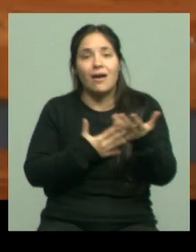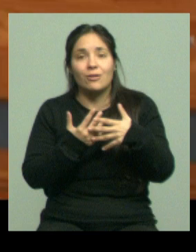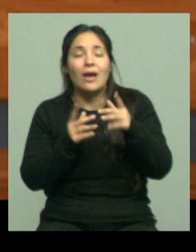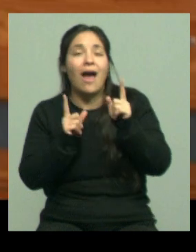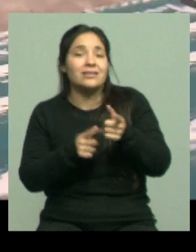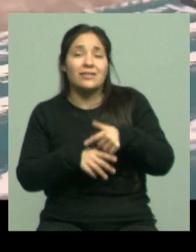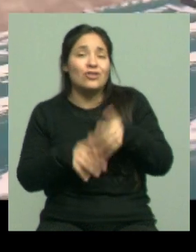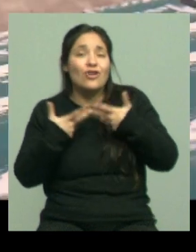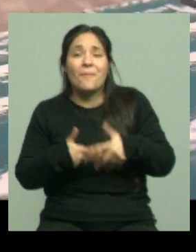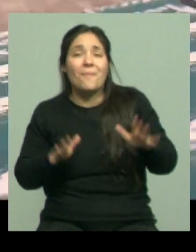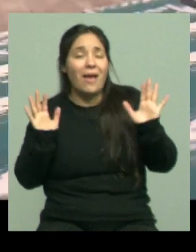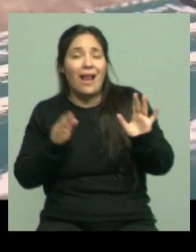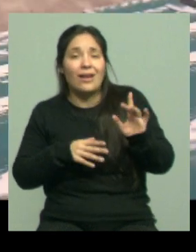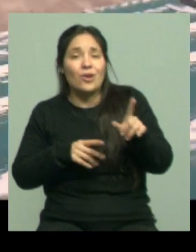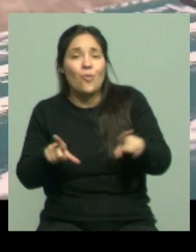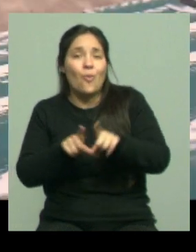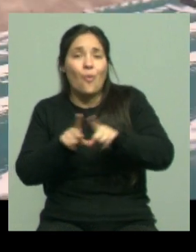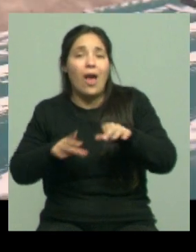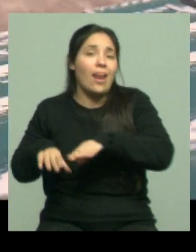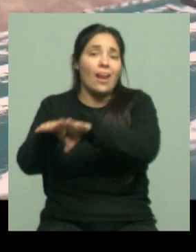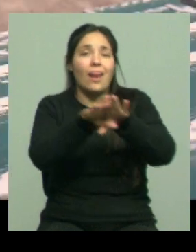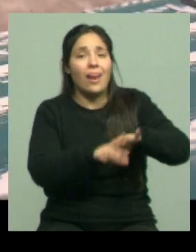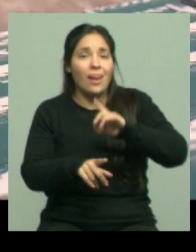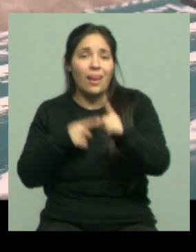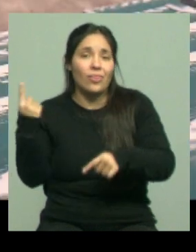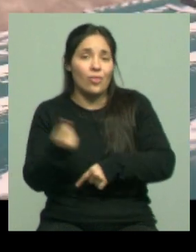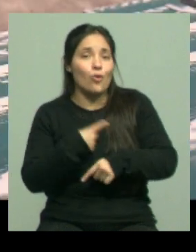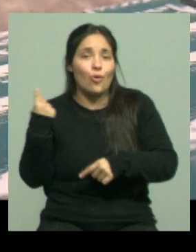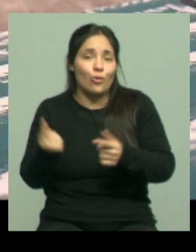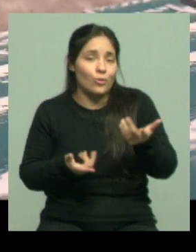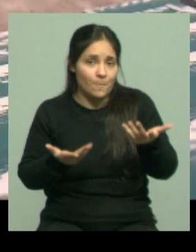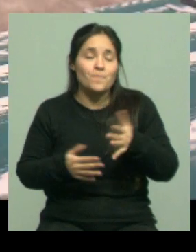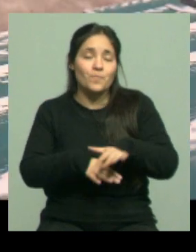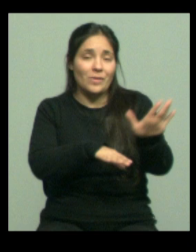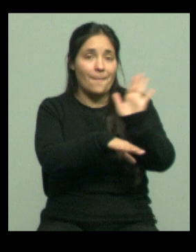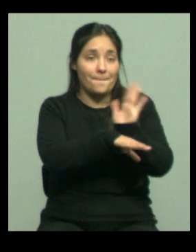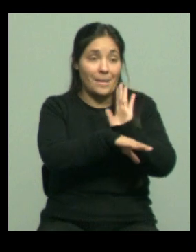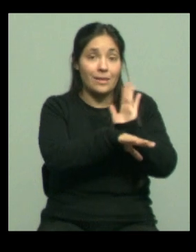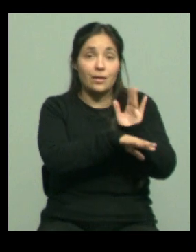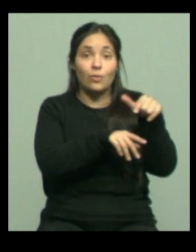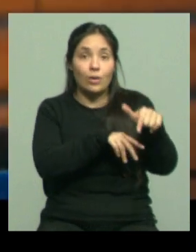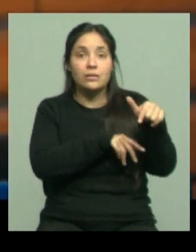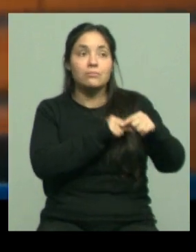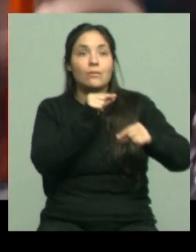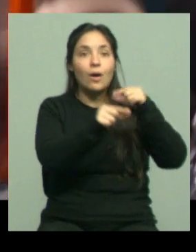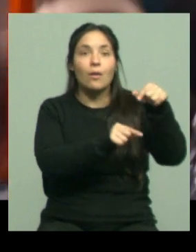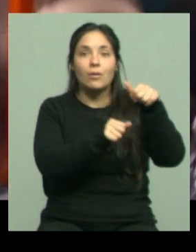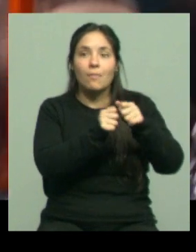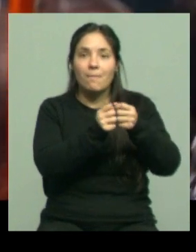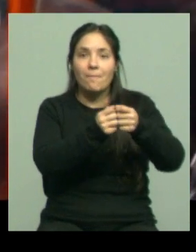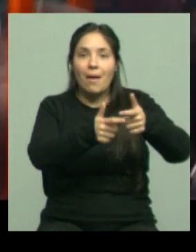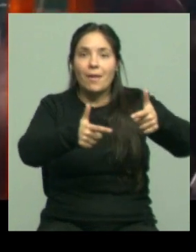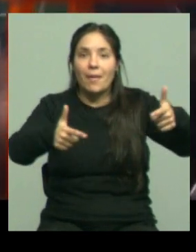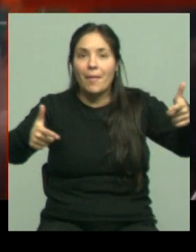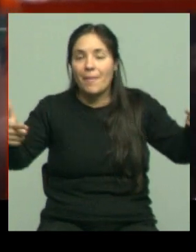sociales, justamente. Entonces, yo creo que esta película, este nuevo tipo de cine, se está abriendo a muchas otras realidades.